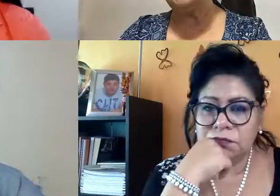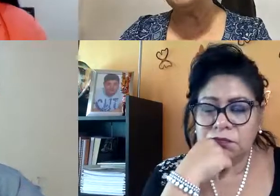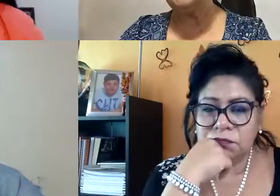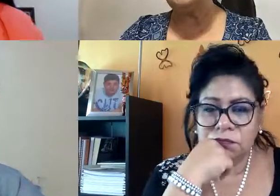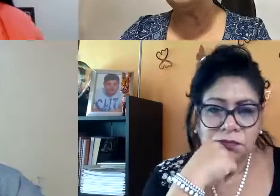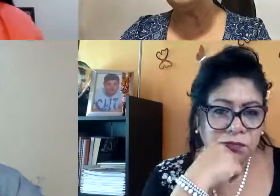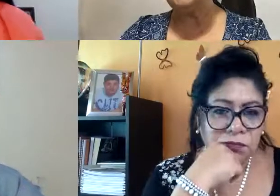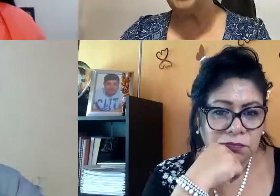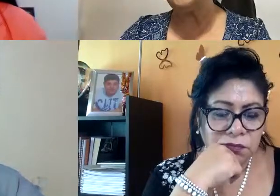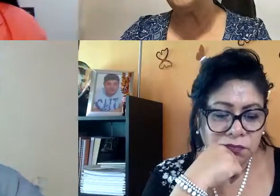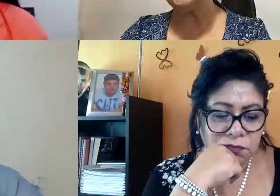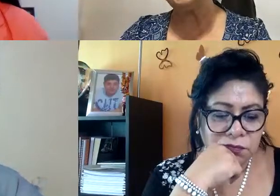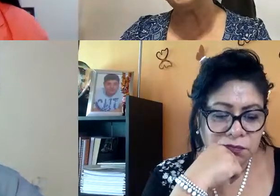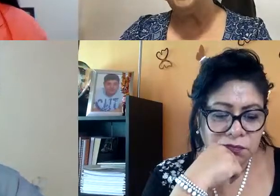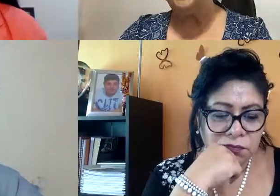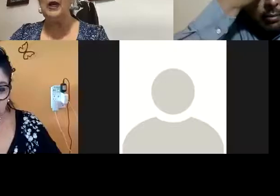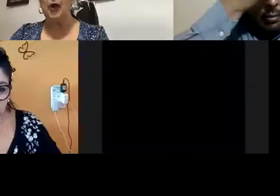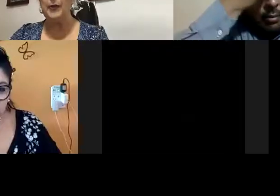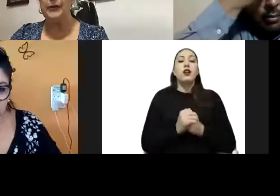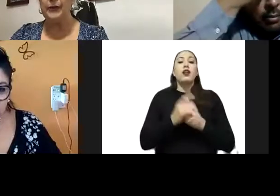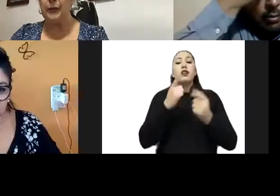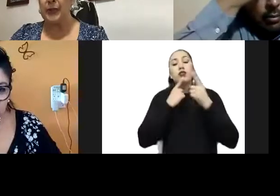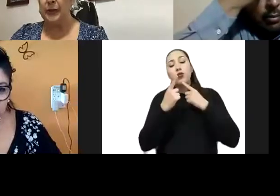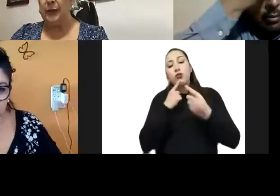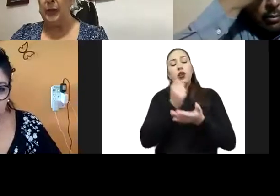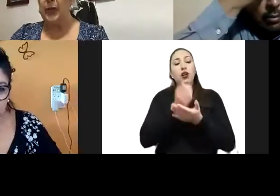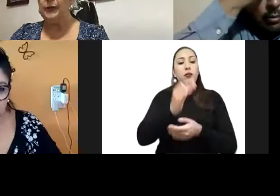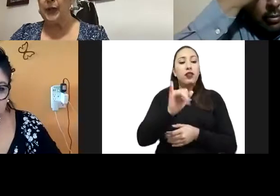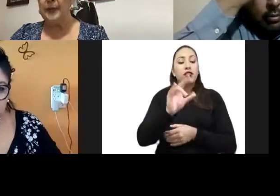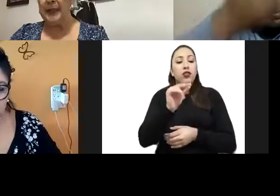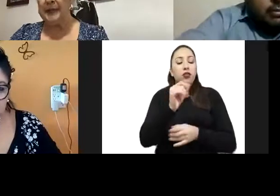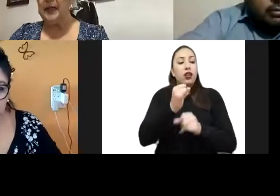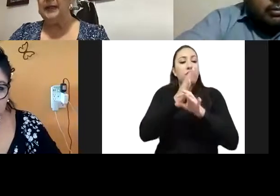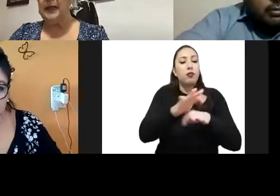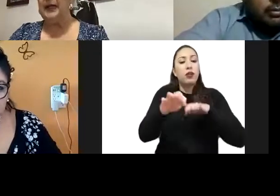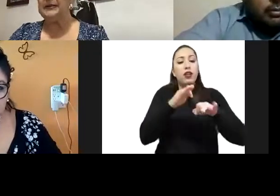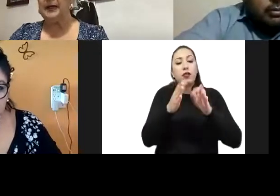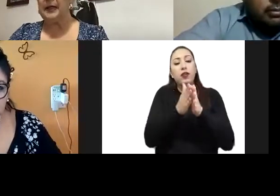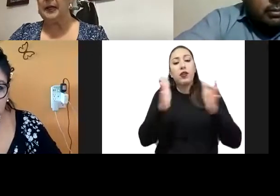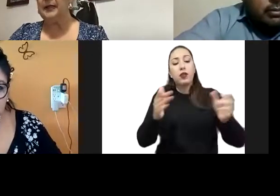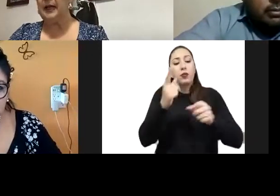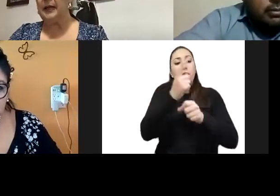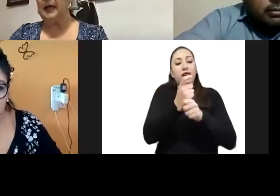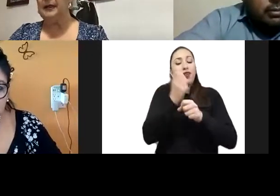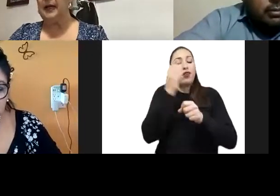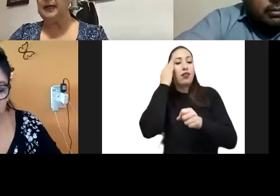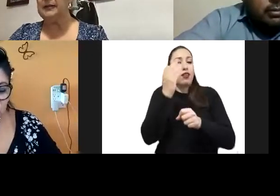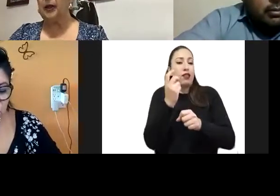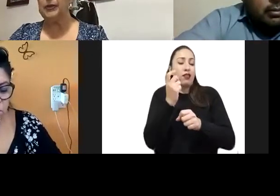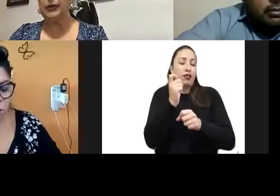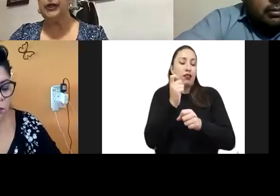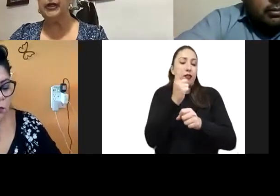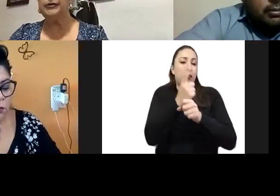informe trimestral del tercer año de ejercicio de la Comisión de Educación, toda vez que la secretaria técnica de